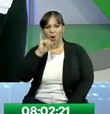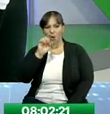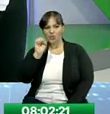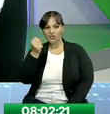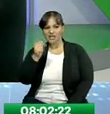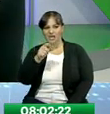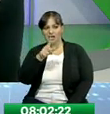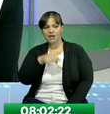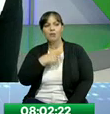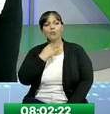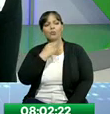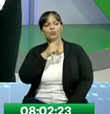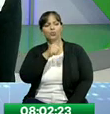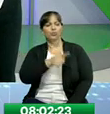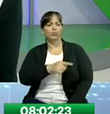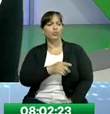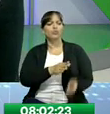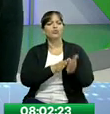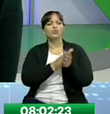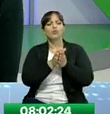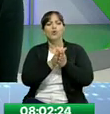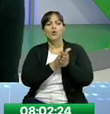o no